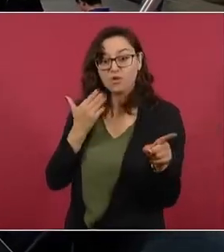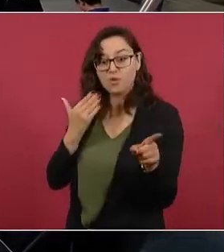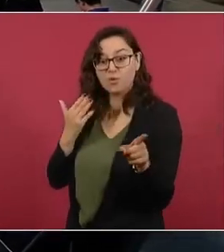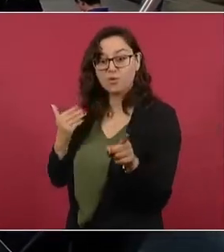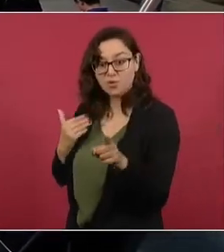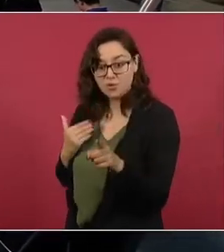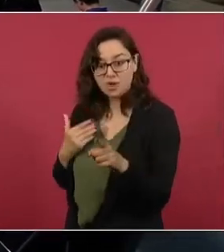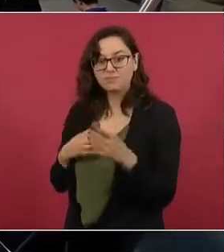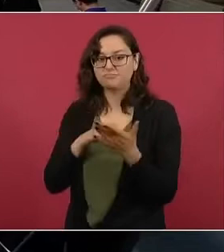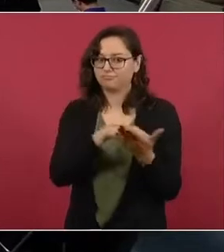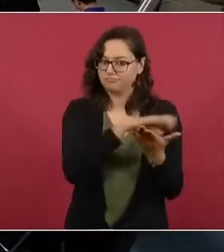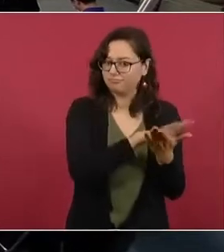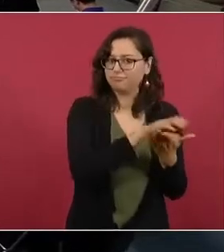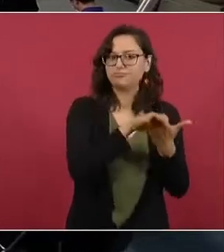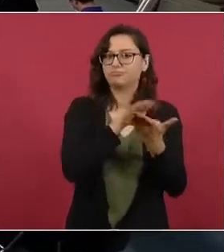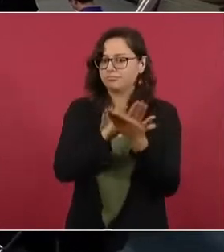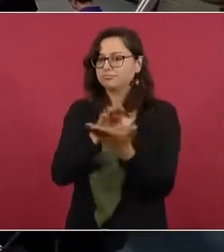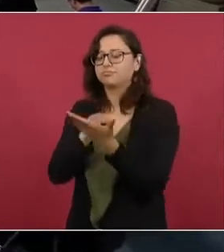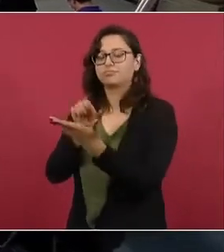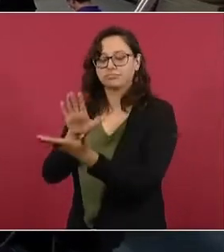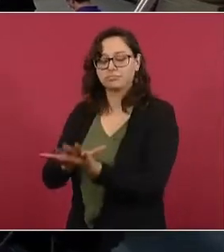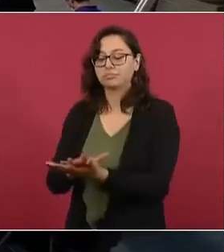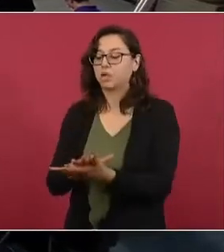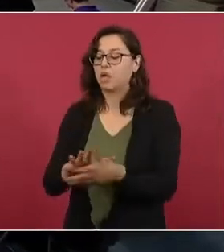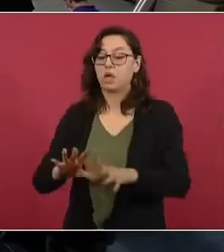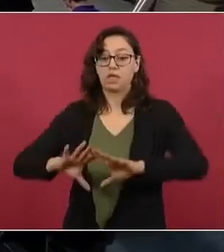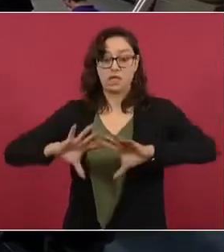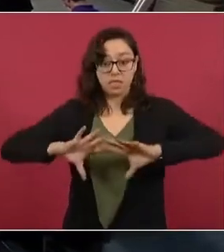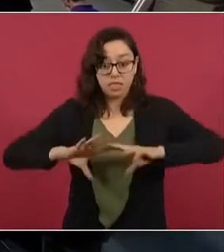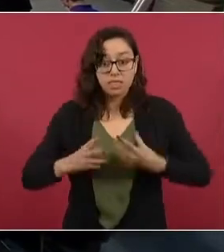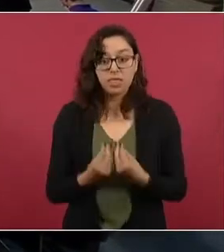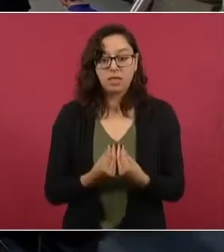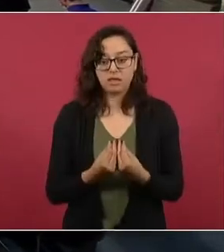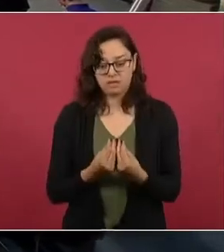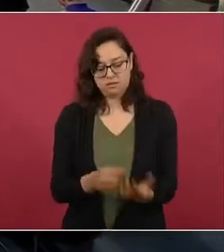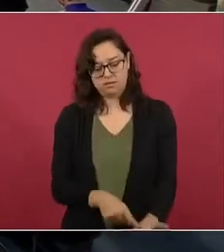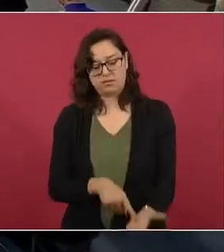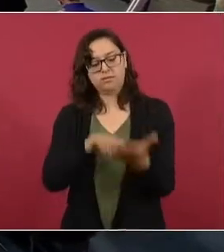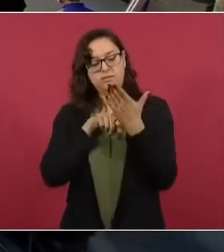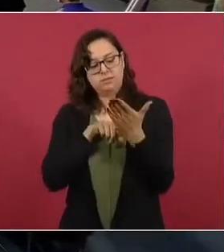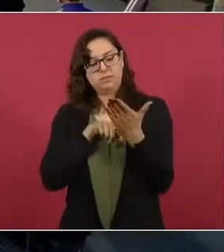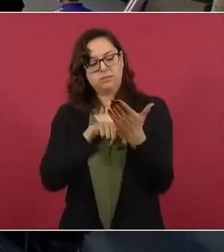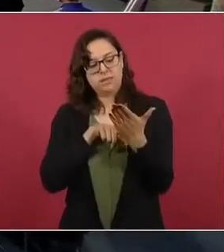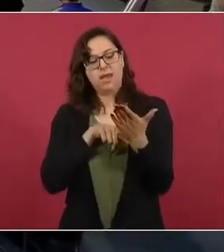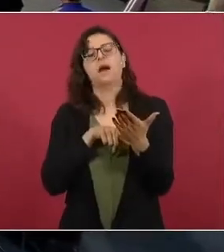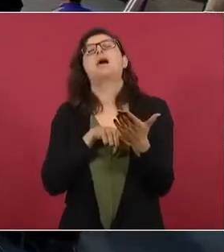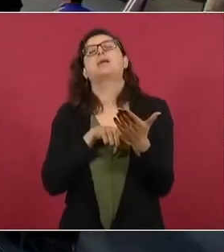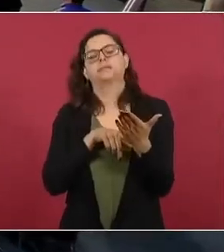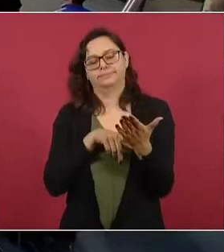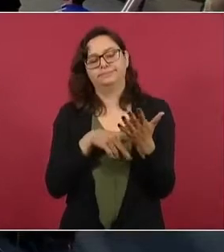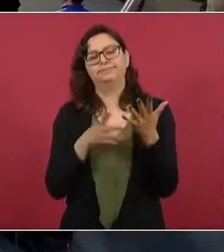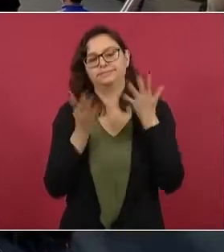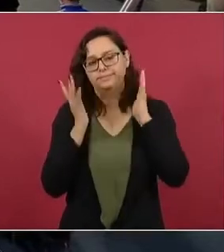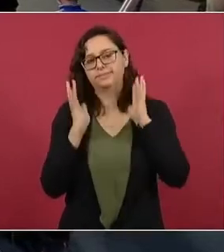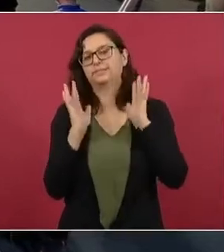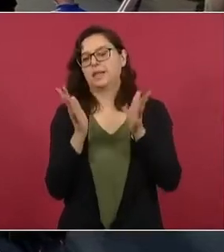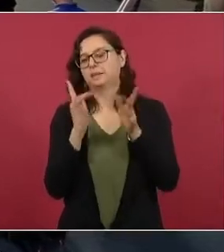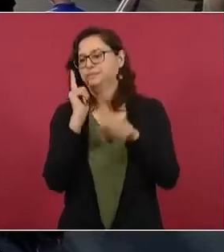Entonces, al final ya se tiene un diagnóstico de qué